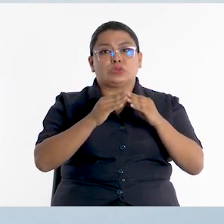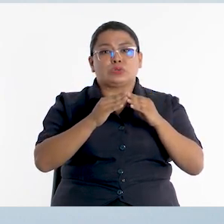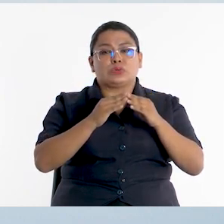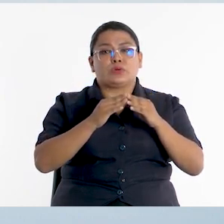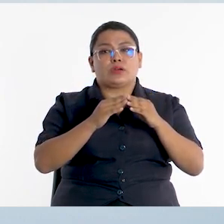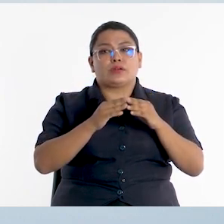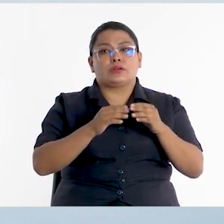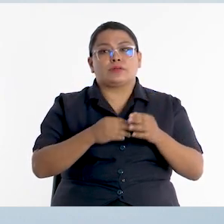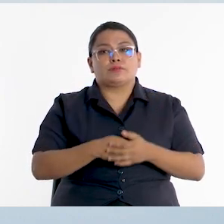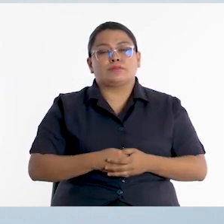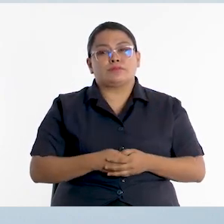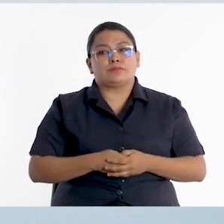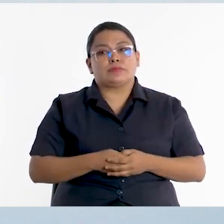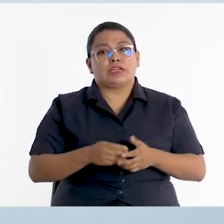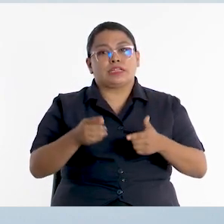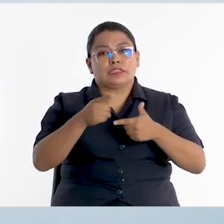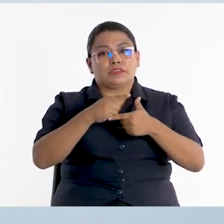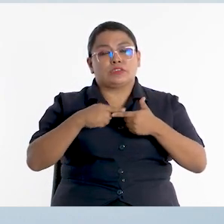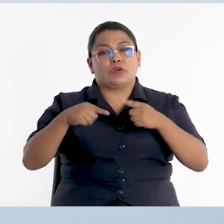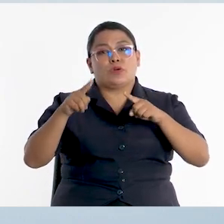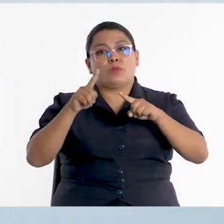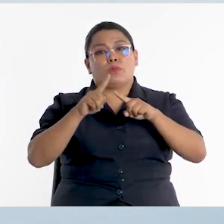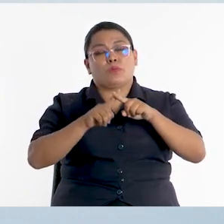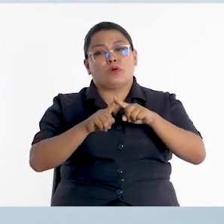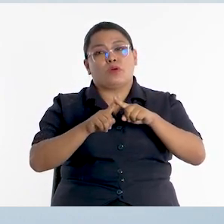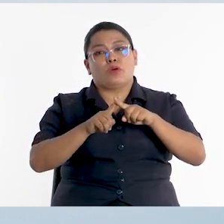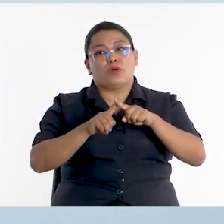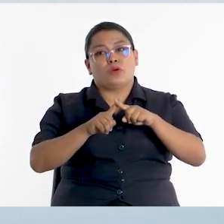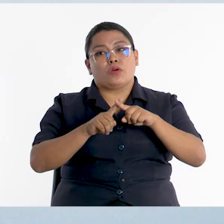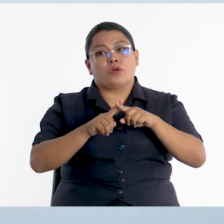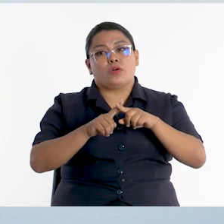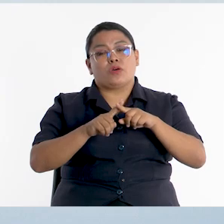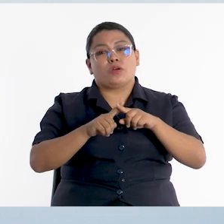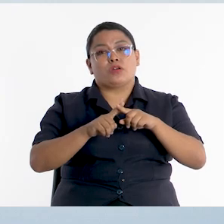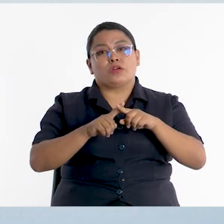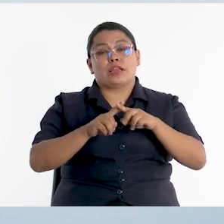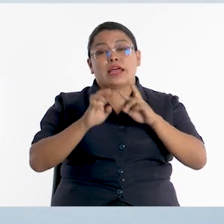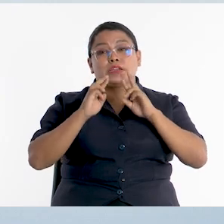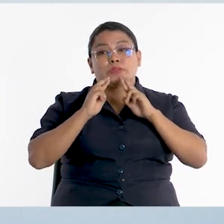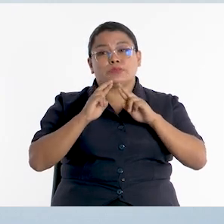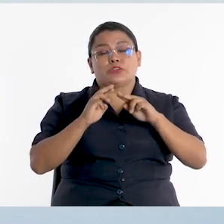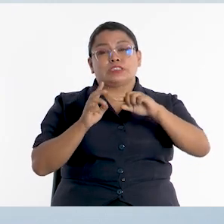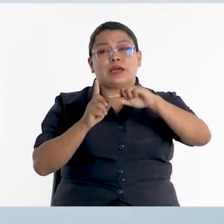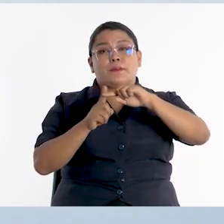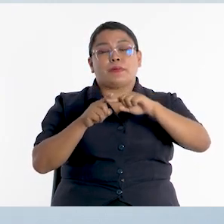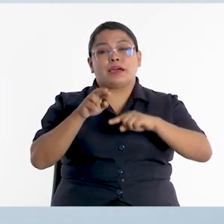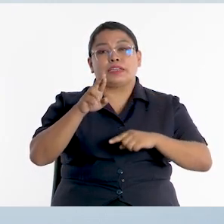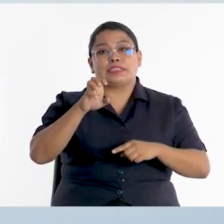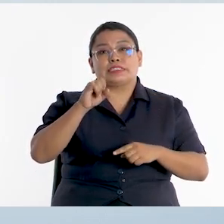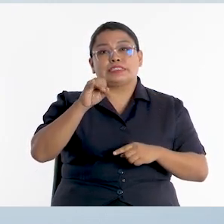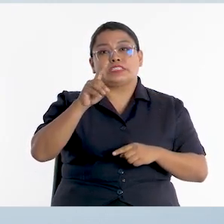igual al divisor por el cociente más el residuo.